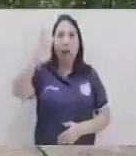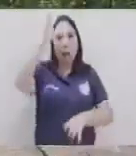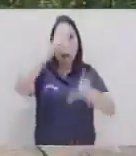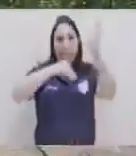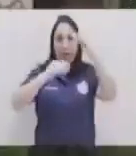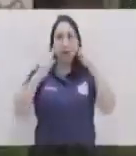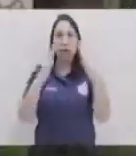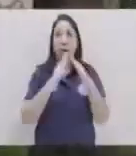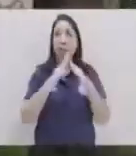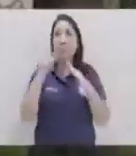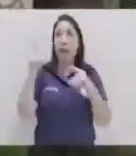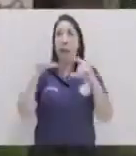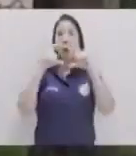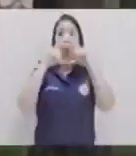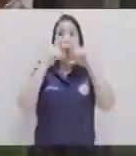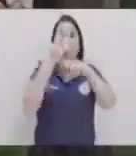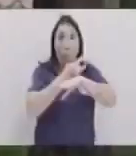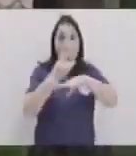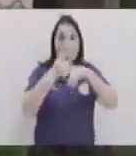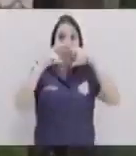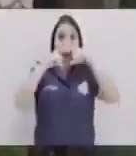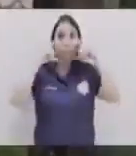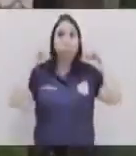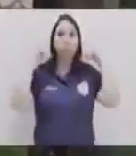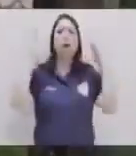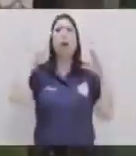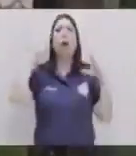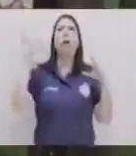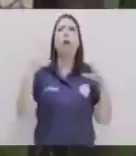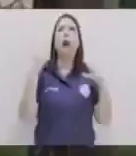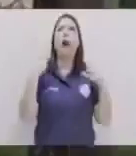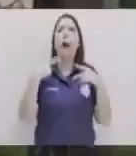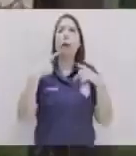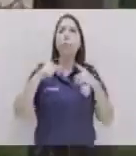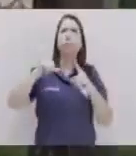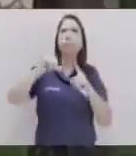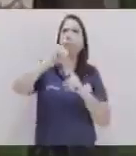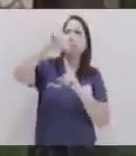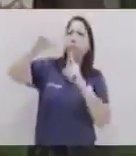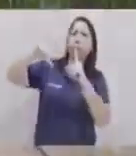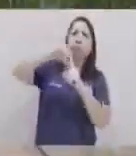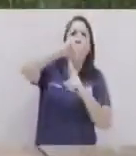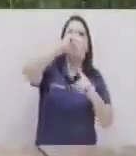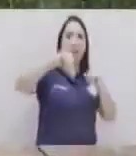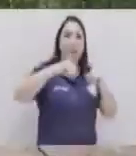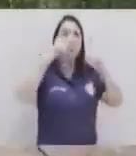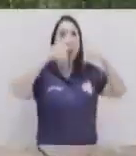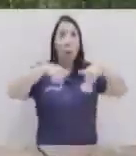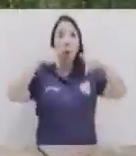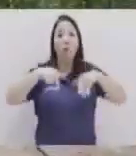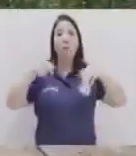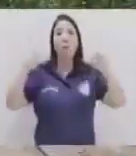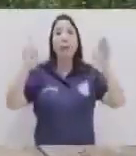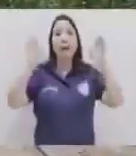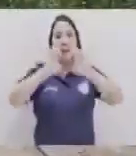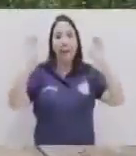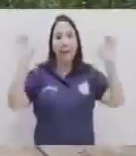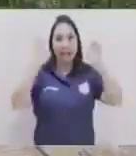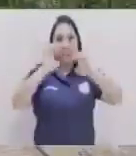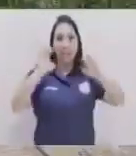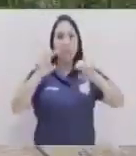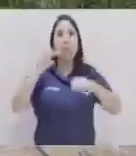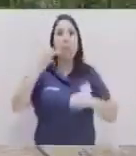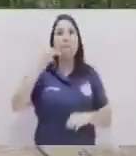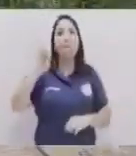yo utilizo la mascarilla porque estoy en la intemperie. Realizaremos ejercicios del nivel básico